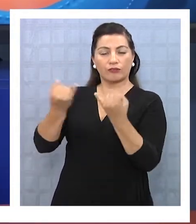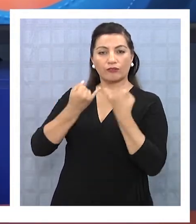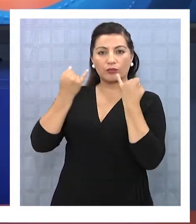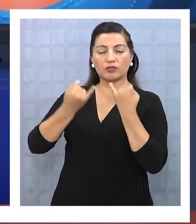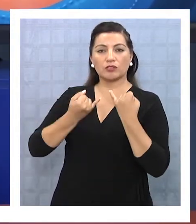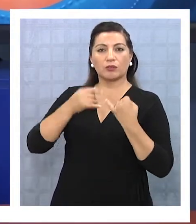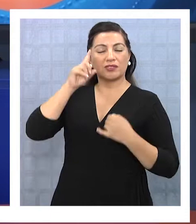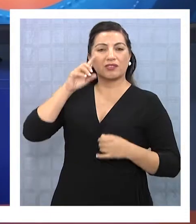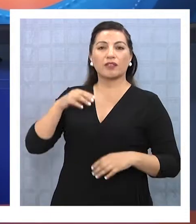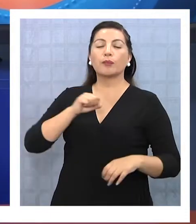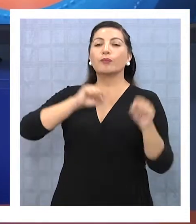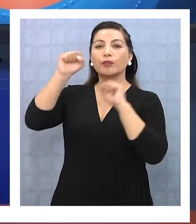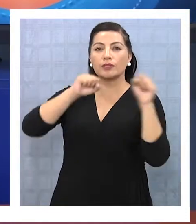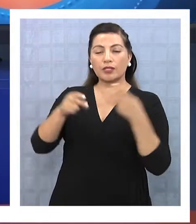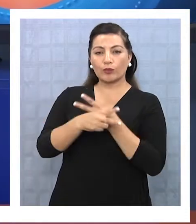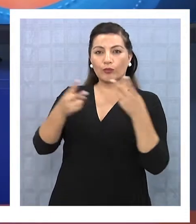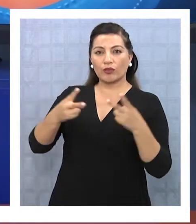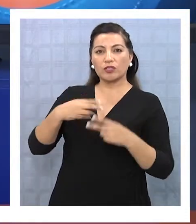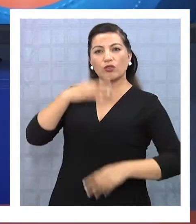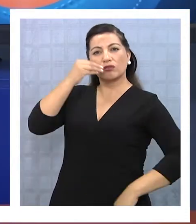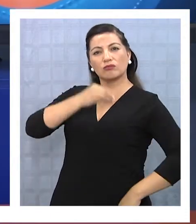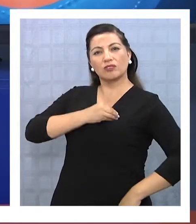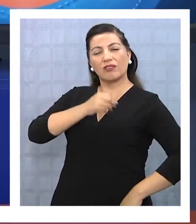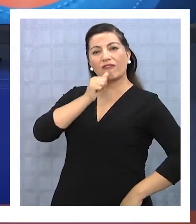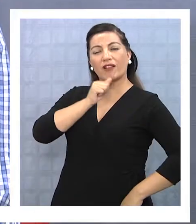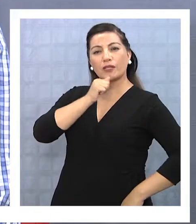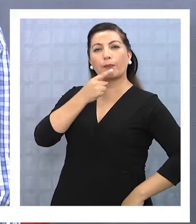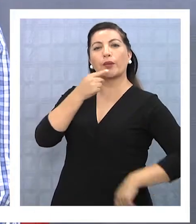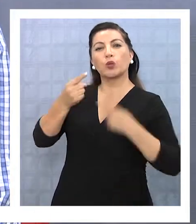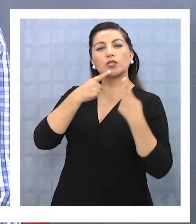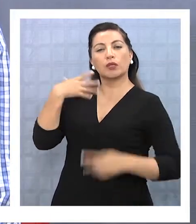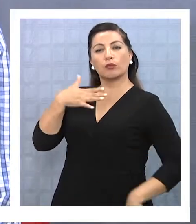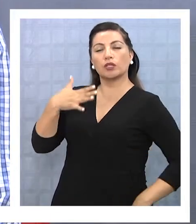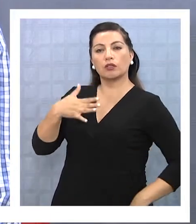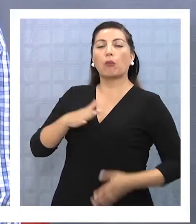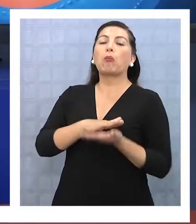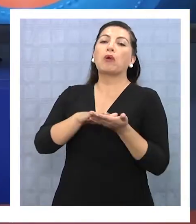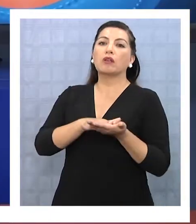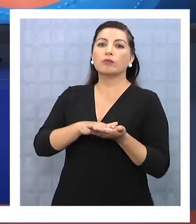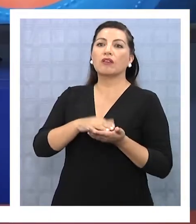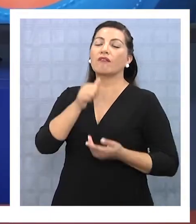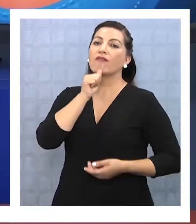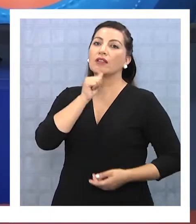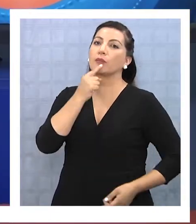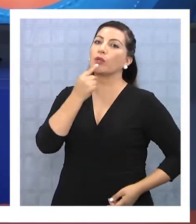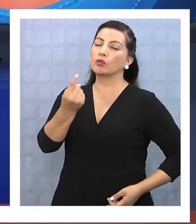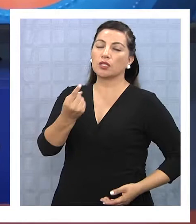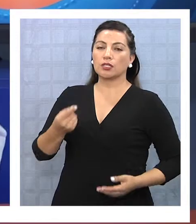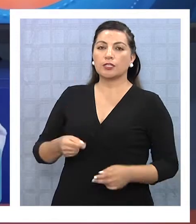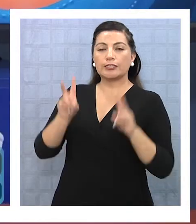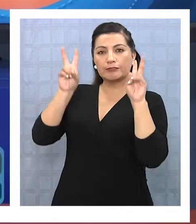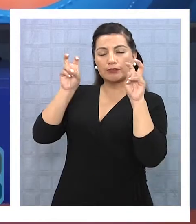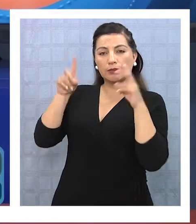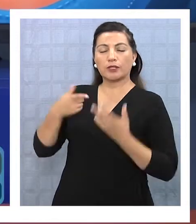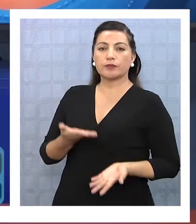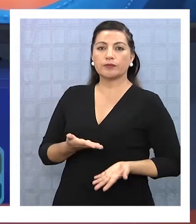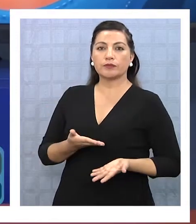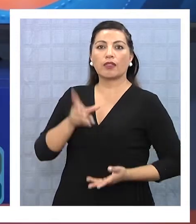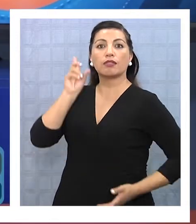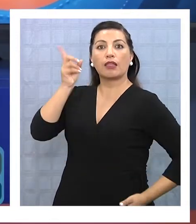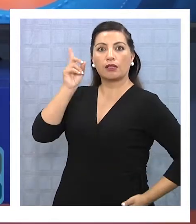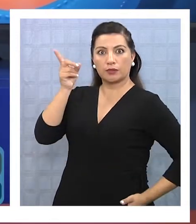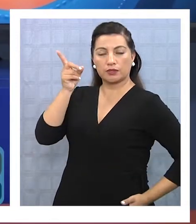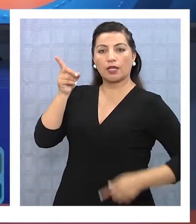definir políticas públicas, y en este censo echo de menos algunas preguntas importantes. Por ejemplo, no se preguntó nada respecto de